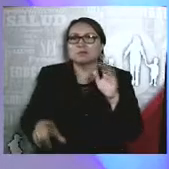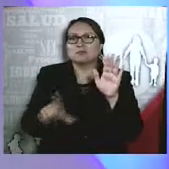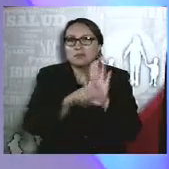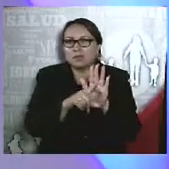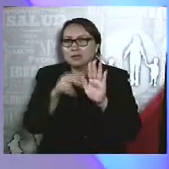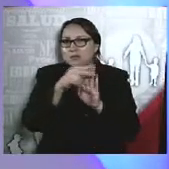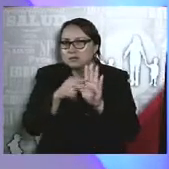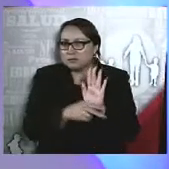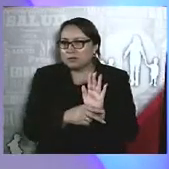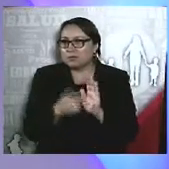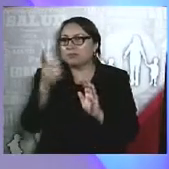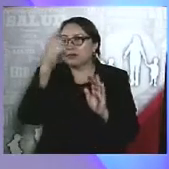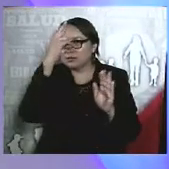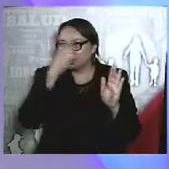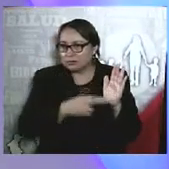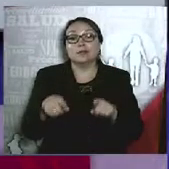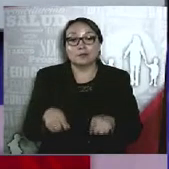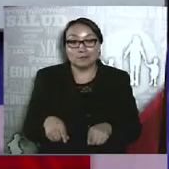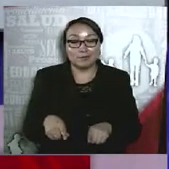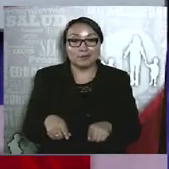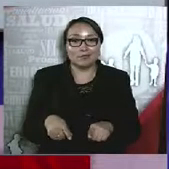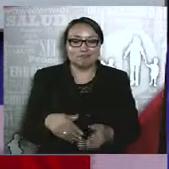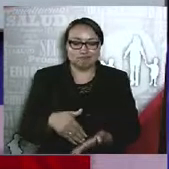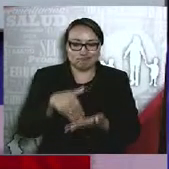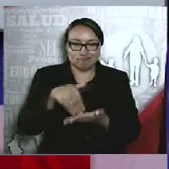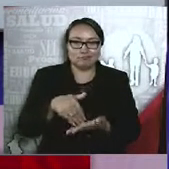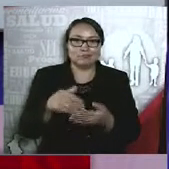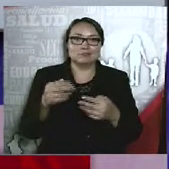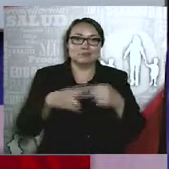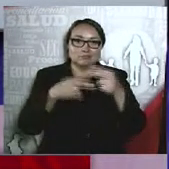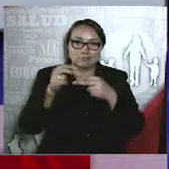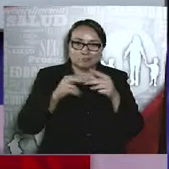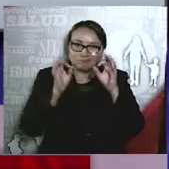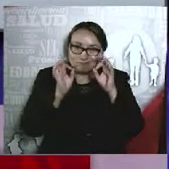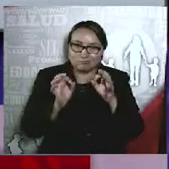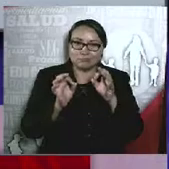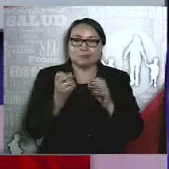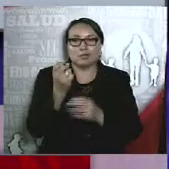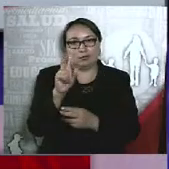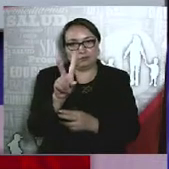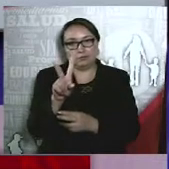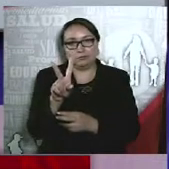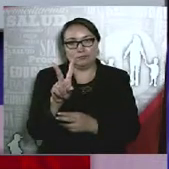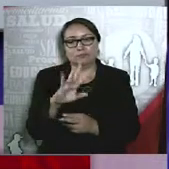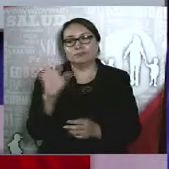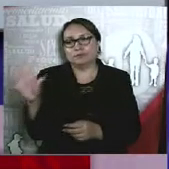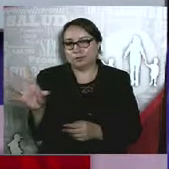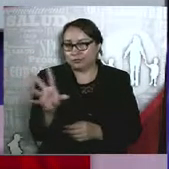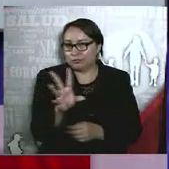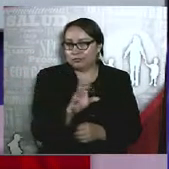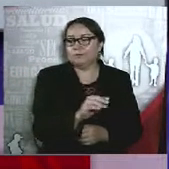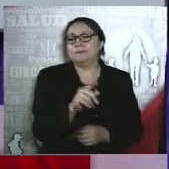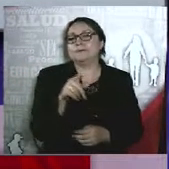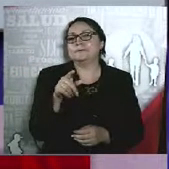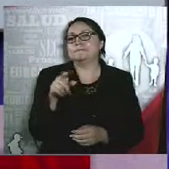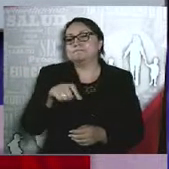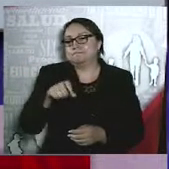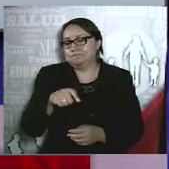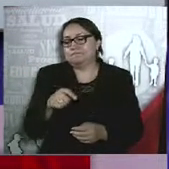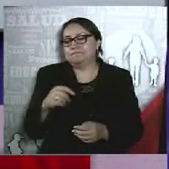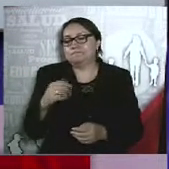nosotros buscamos con la cero corrupción. Frente al proceso de consolidación de huellas, este es el resultado de todo